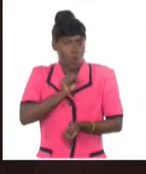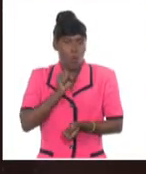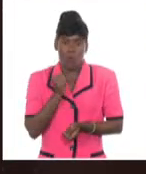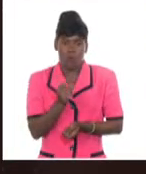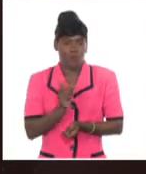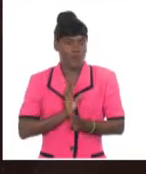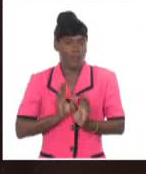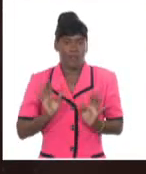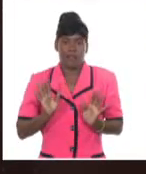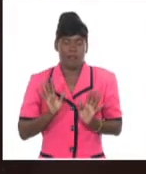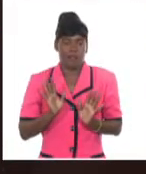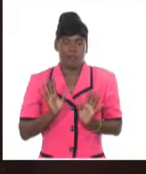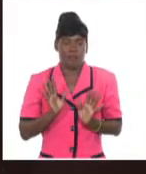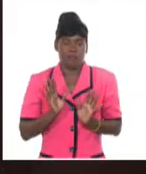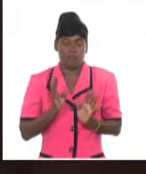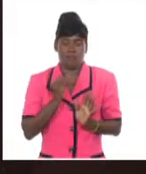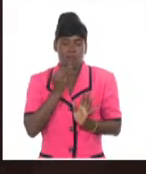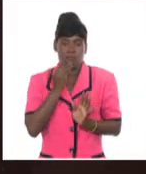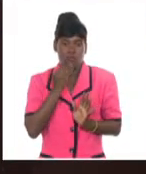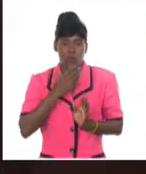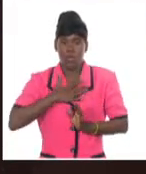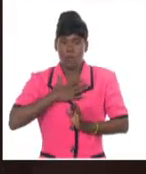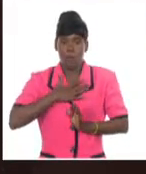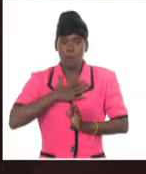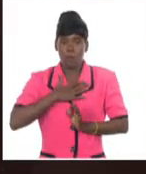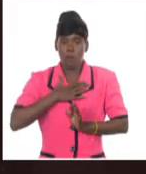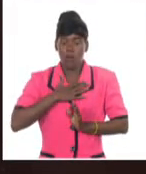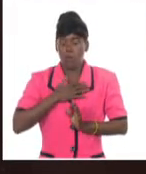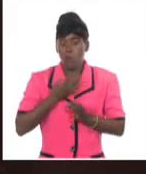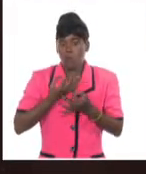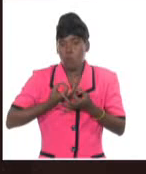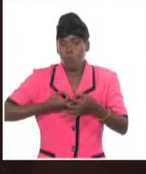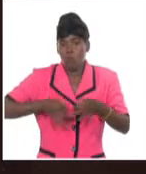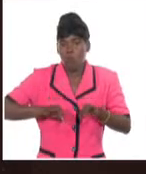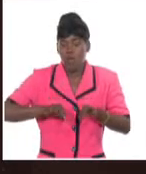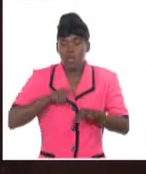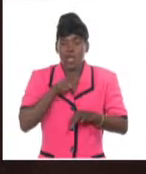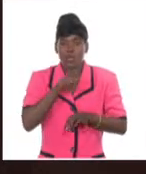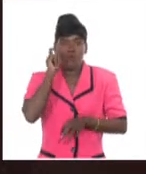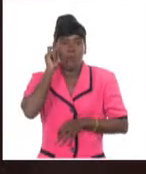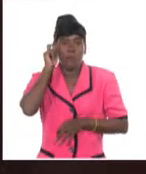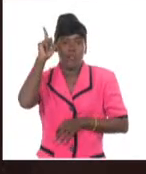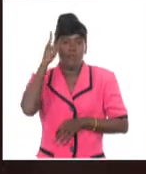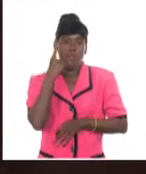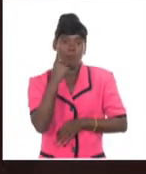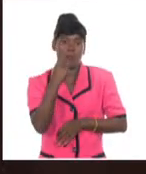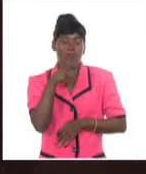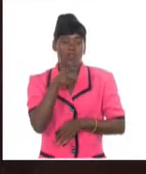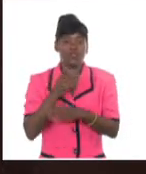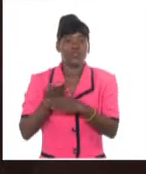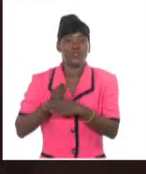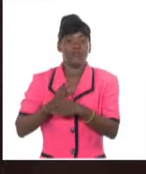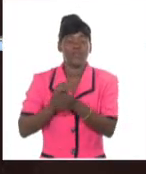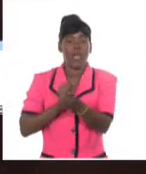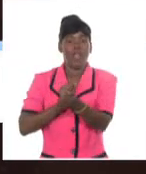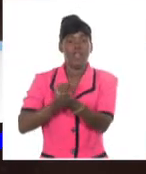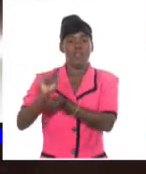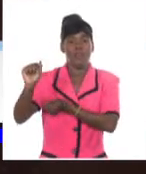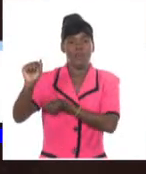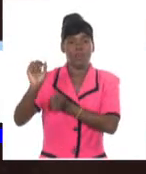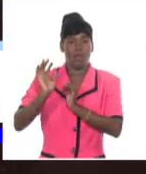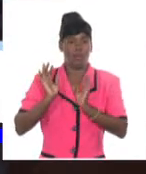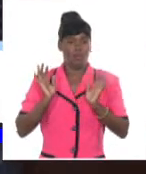estar adscrito a una creencia determinada. Eso es una primera experiencia de libertad religiosa